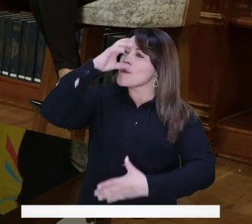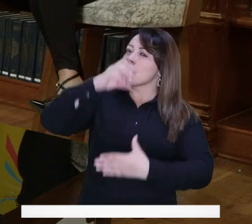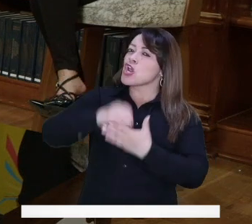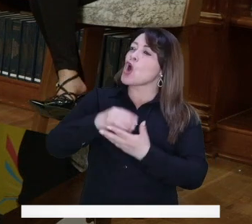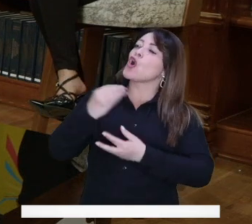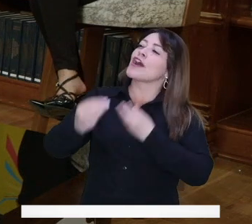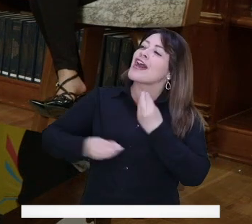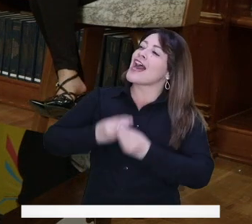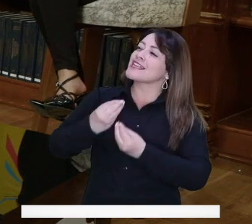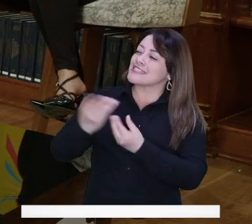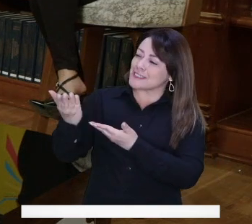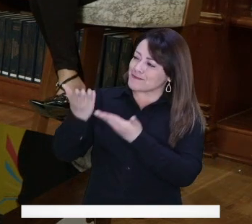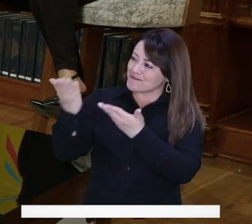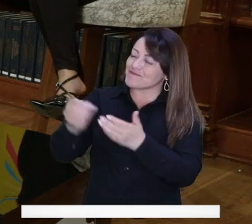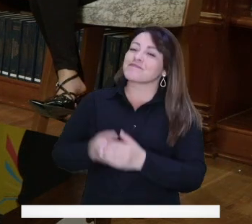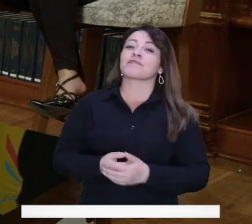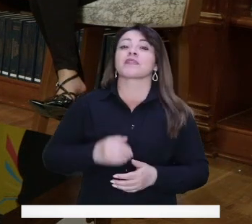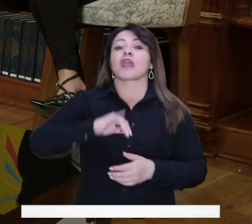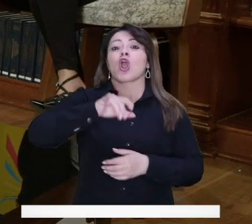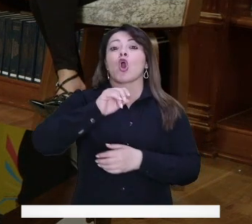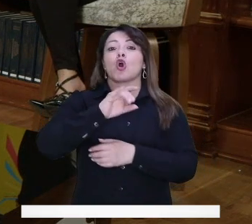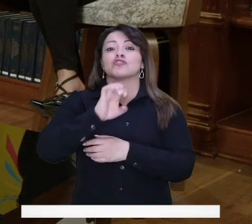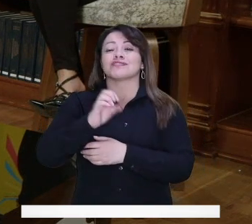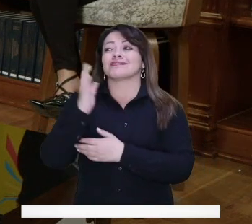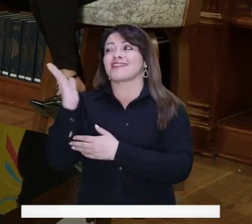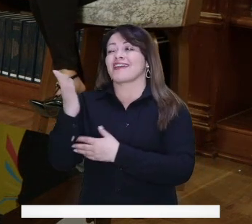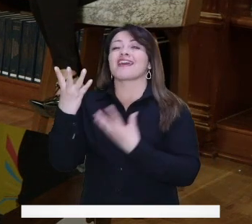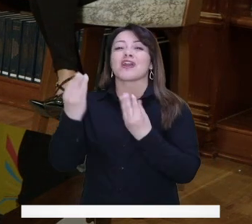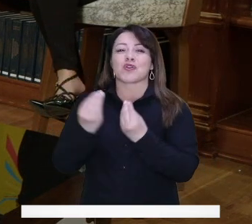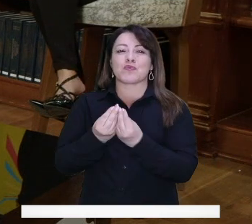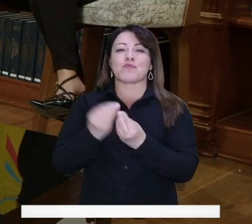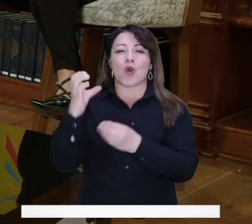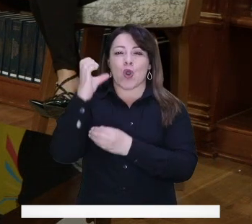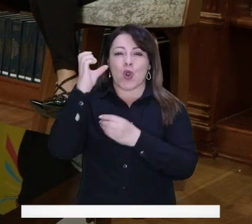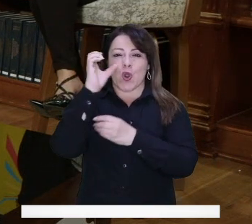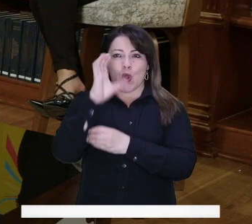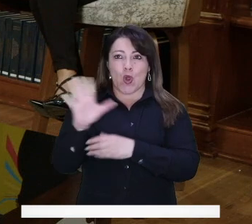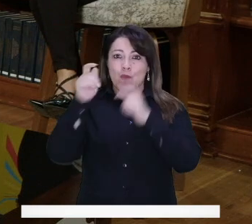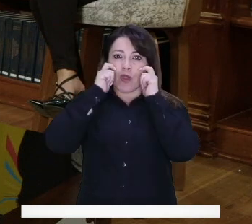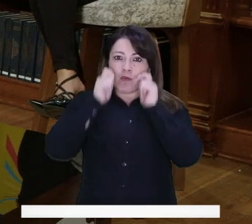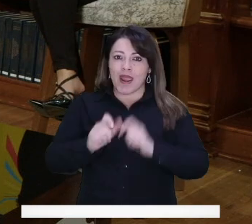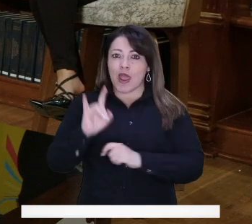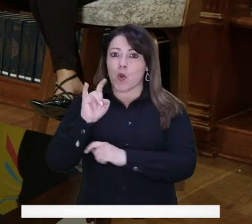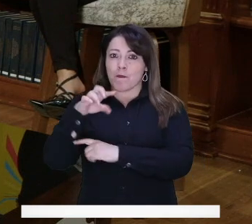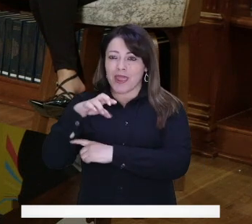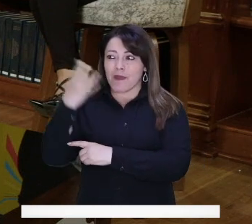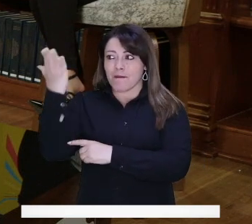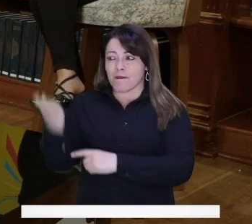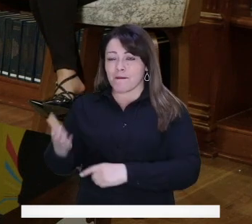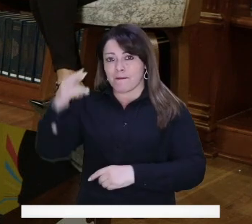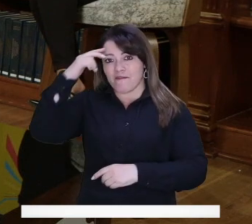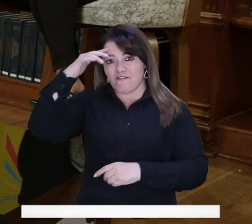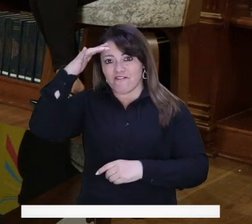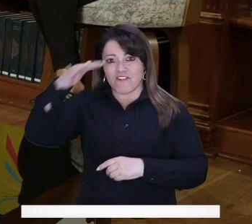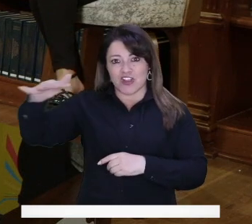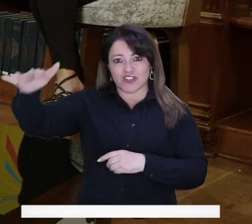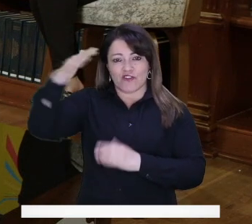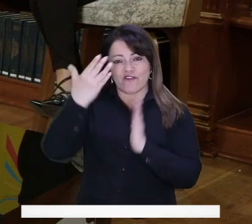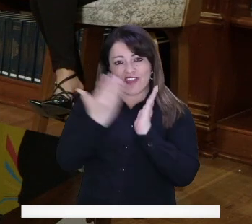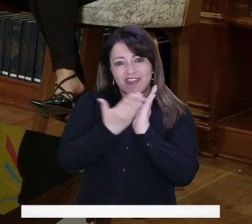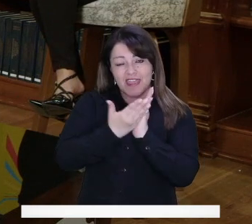forma parte de nuestro día a día. Así que saludamos al concejal José Cuesta, del Partido Colombia Humana en la coalición Unión Patriótica, filósofo